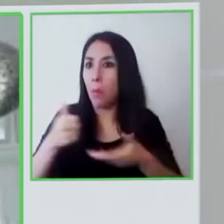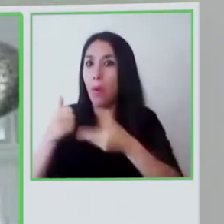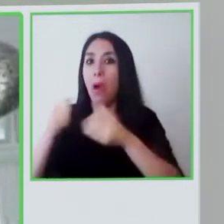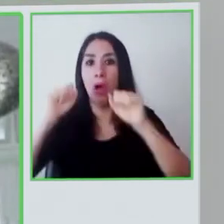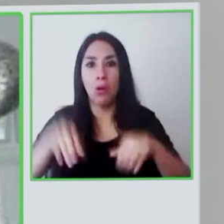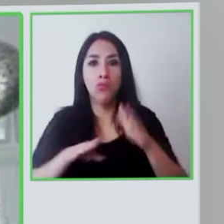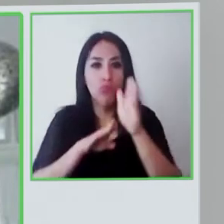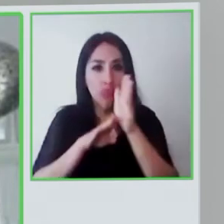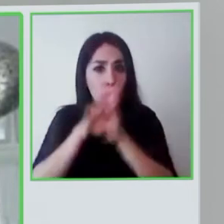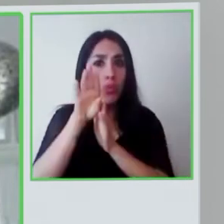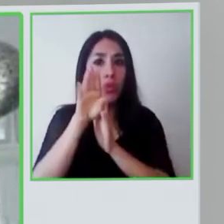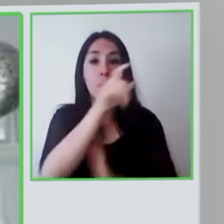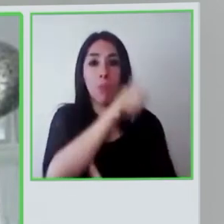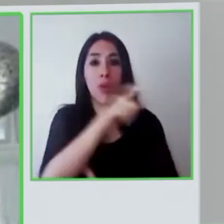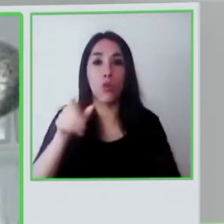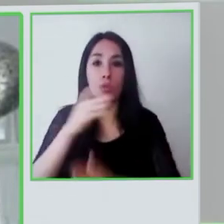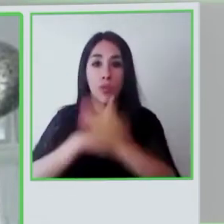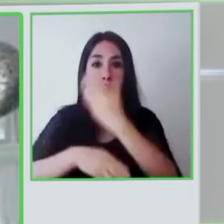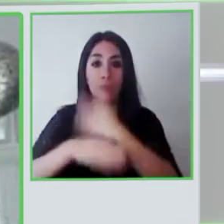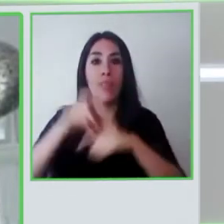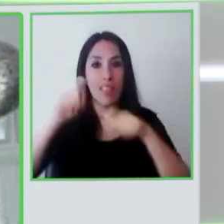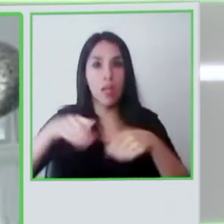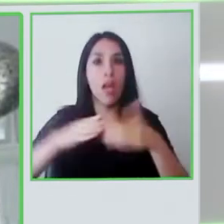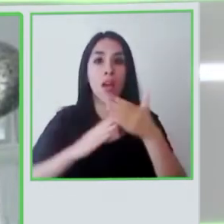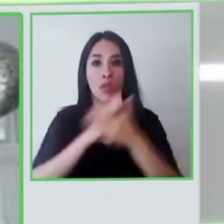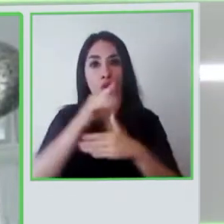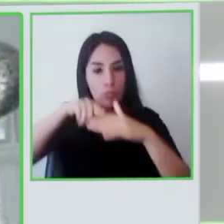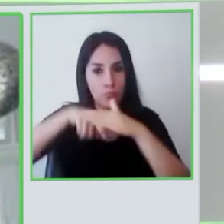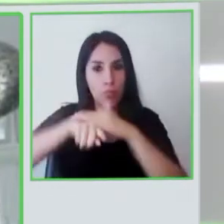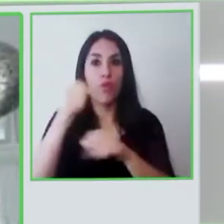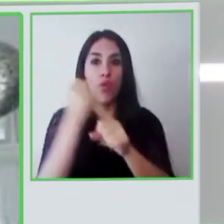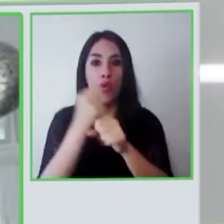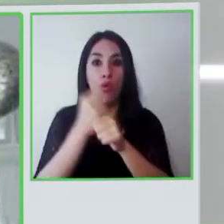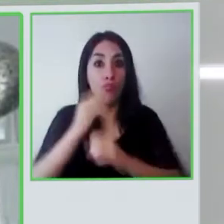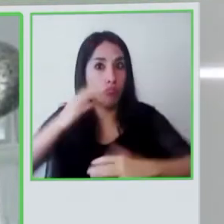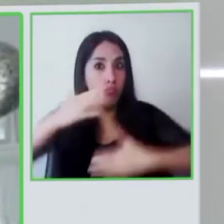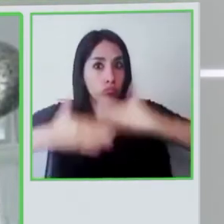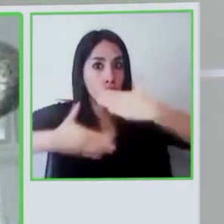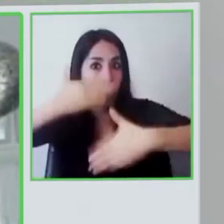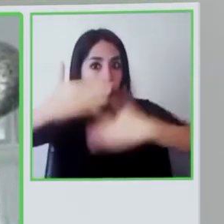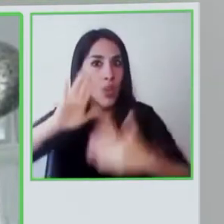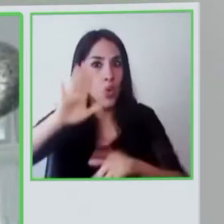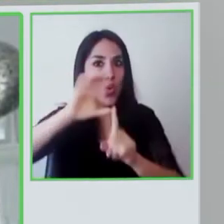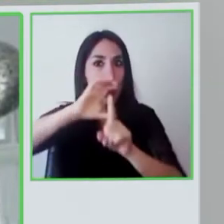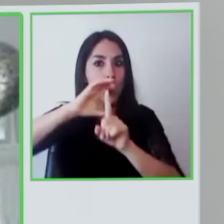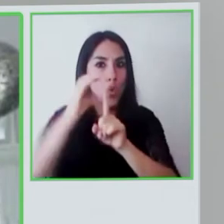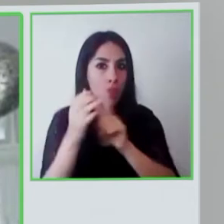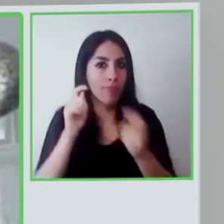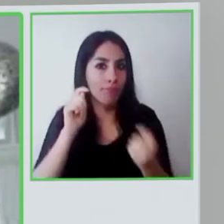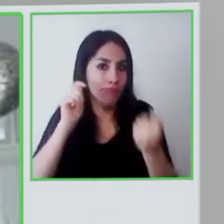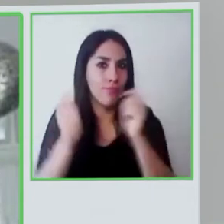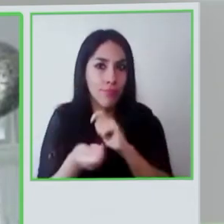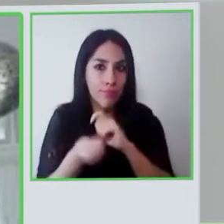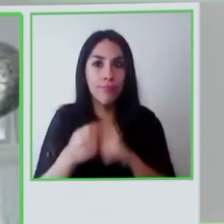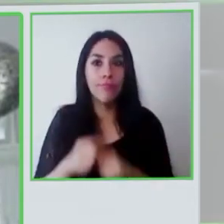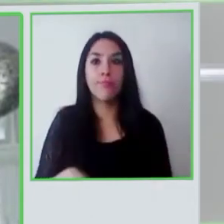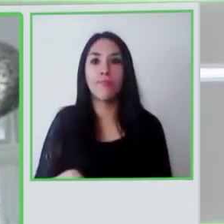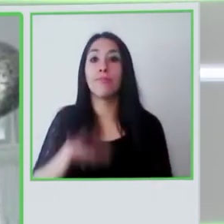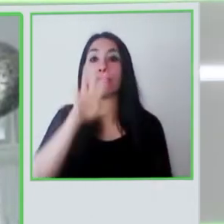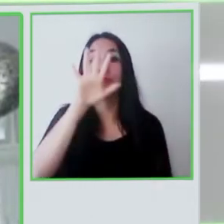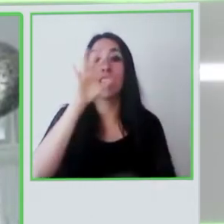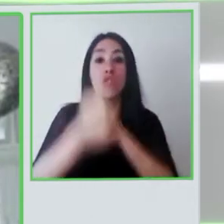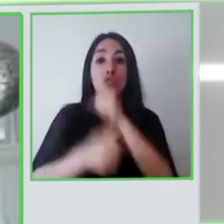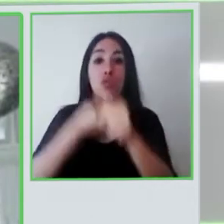pueda avanzar en el cambio cultural en 5 años hemos tenido un boom de